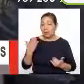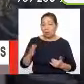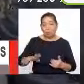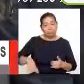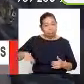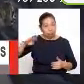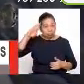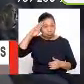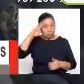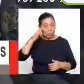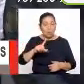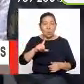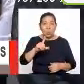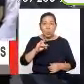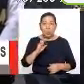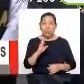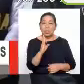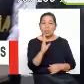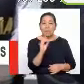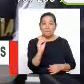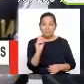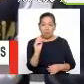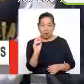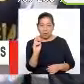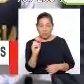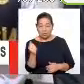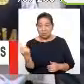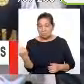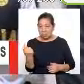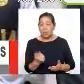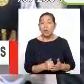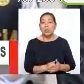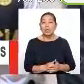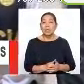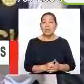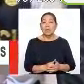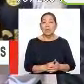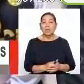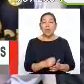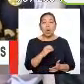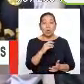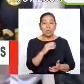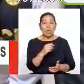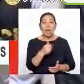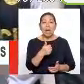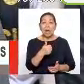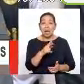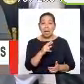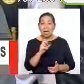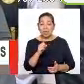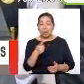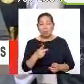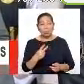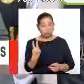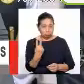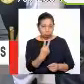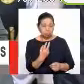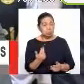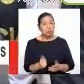general Luis Flores, que me acompaña, así como también el general Óscar Arriola y el jefe de Estado